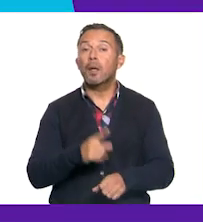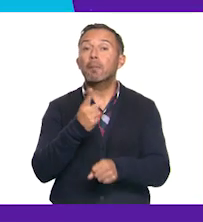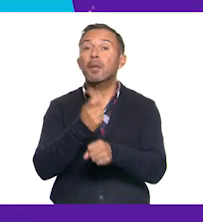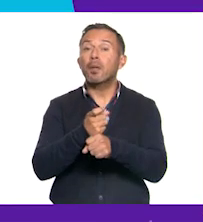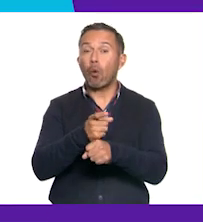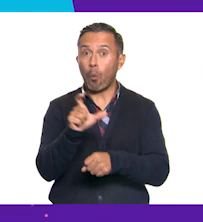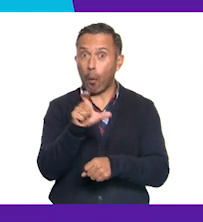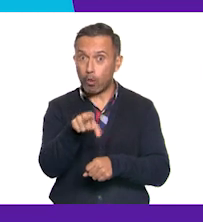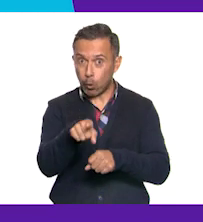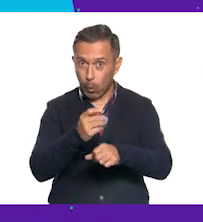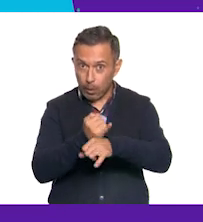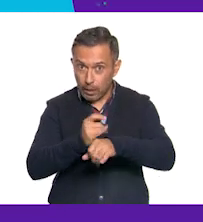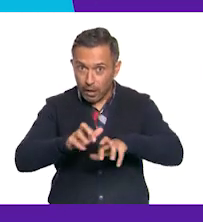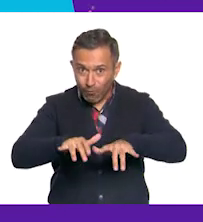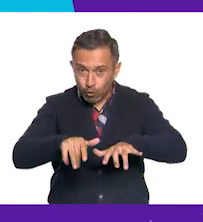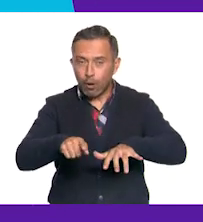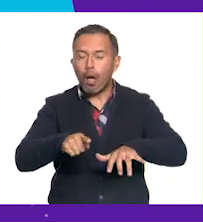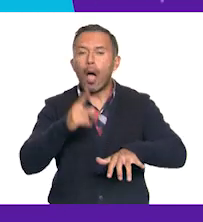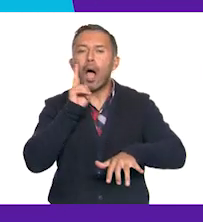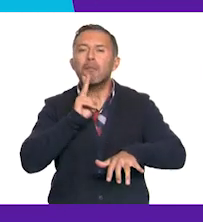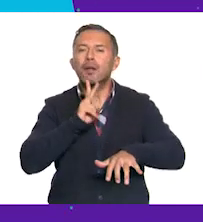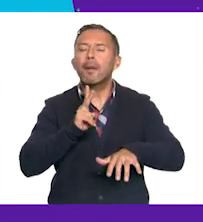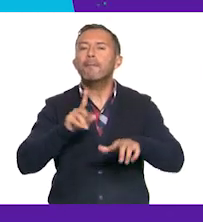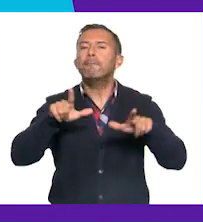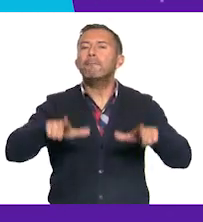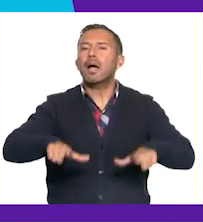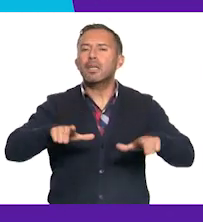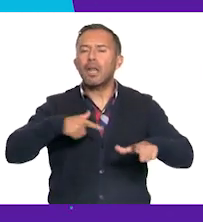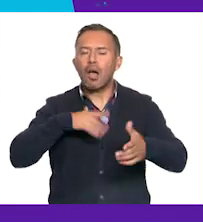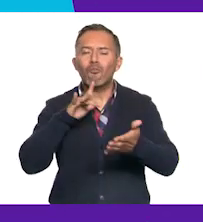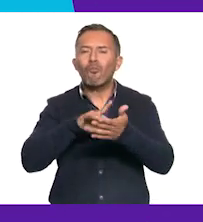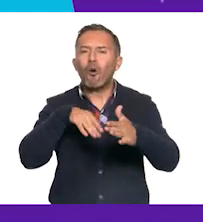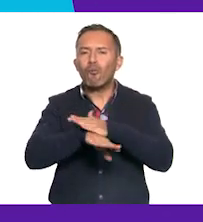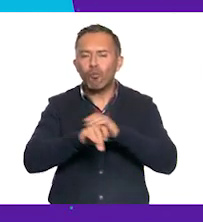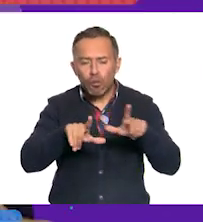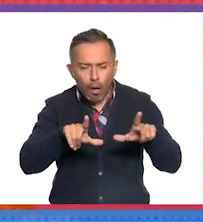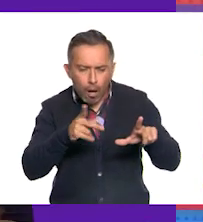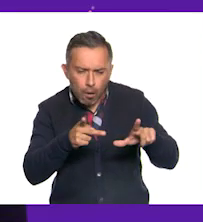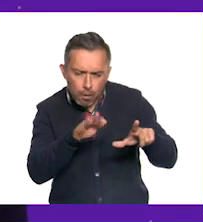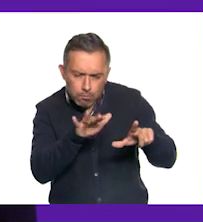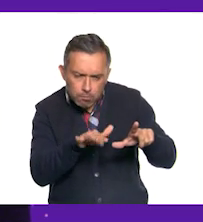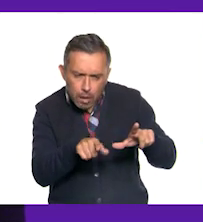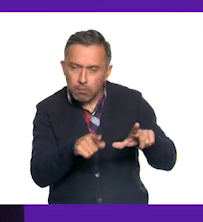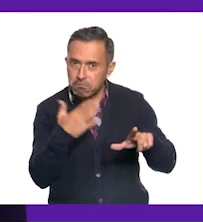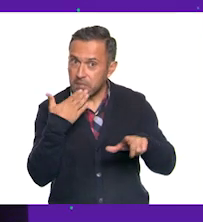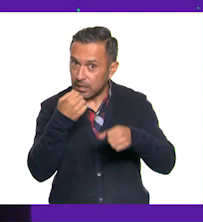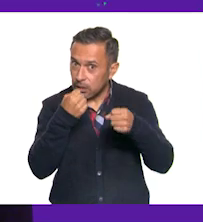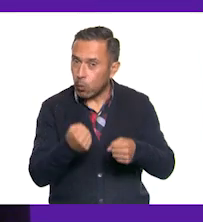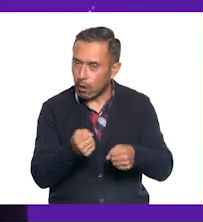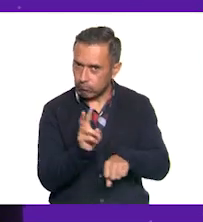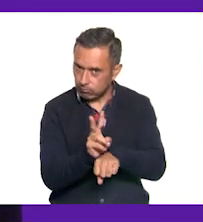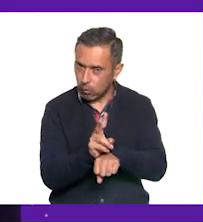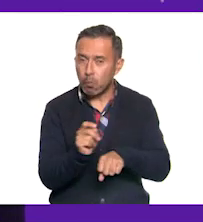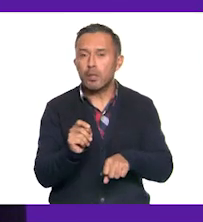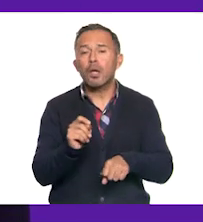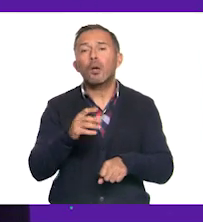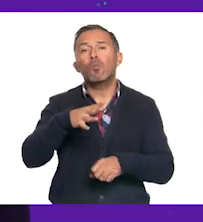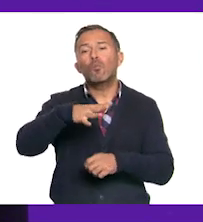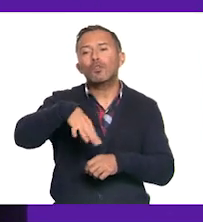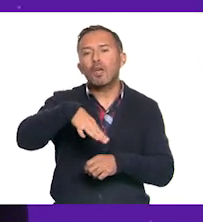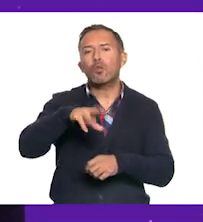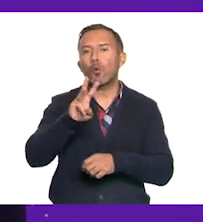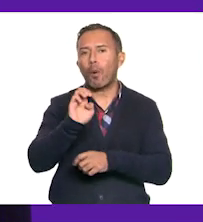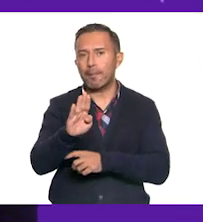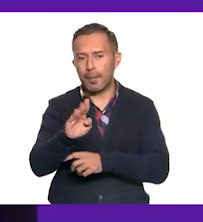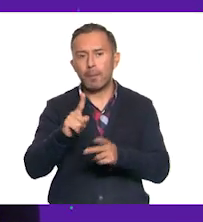red, comprueba que las páginas que visites para hacer consultas sean seguras, ya sean buscadores web, plataformas de